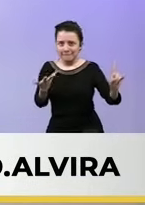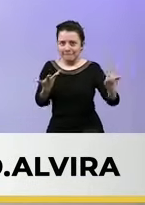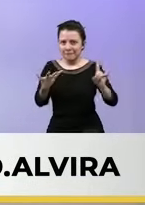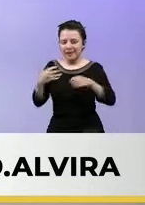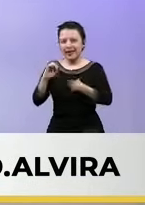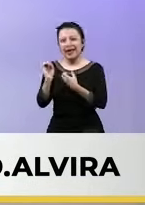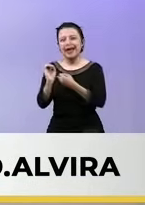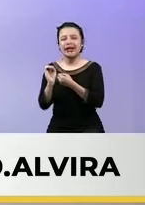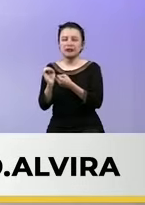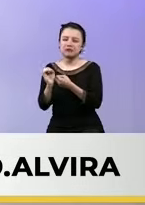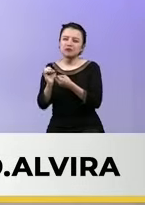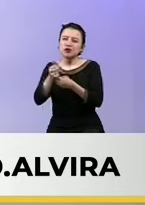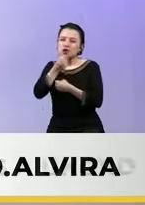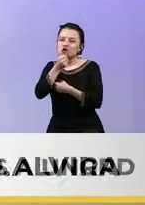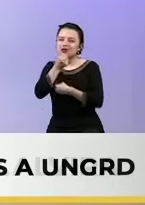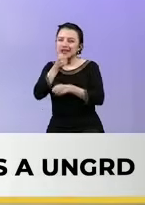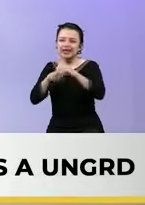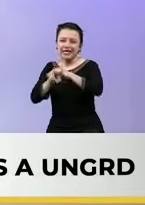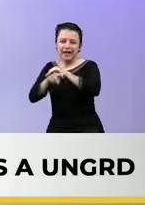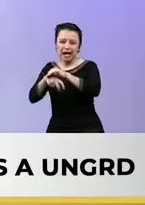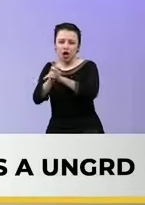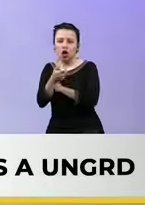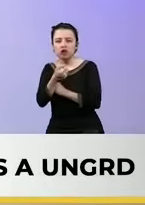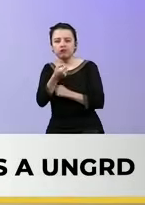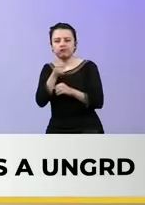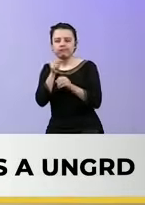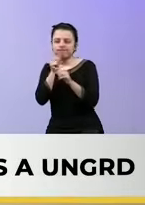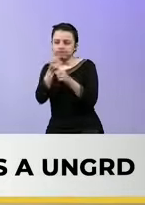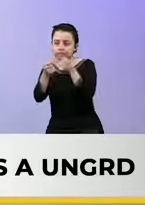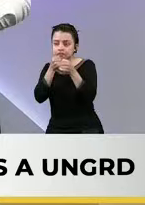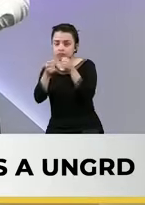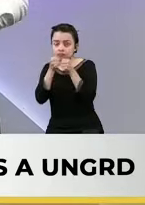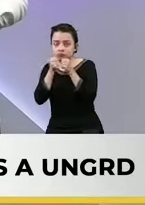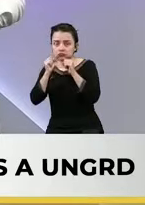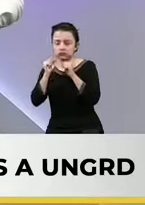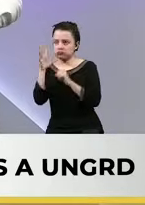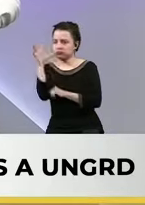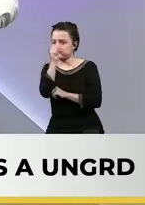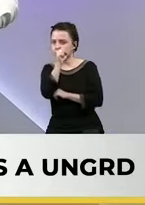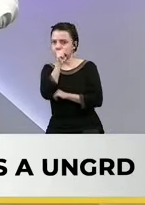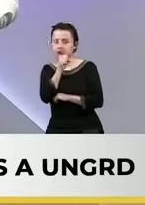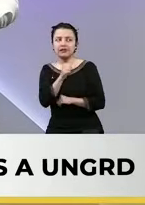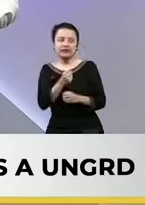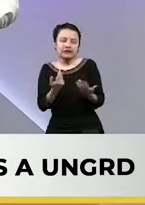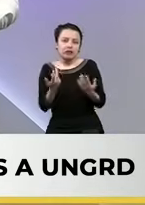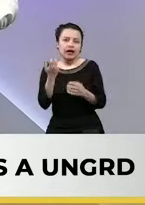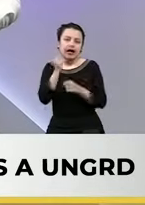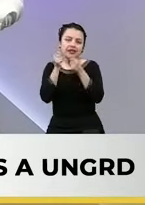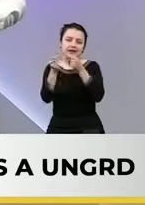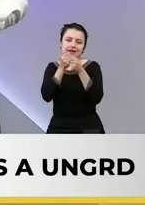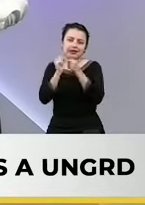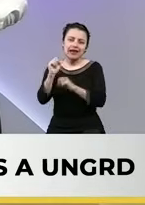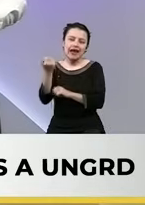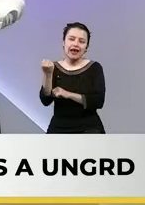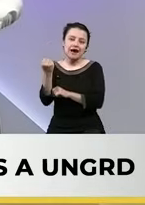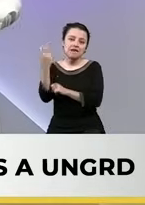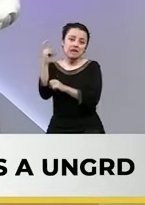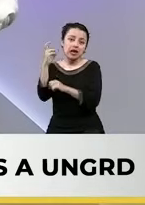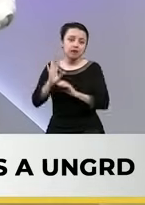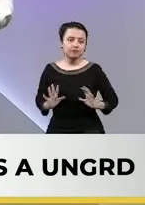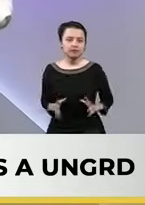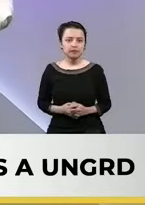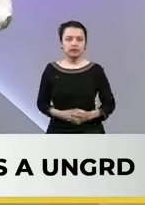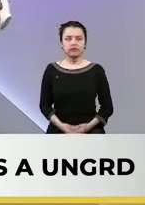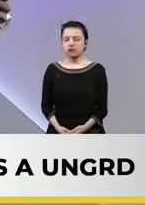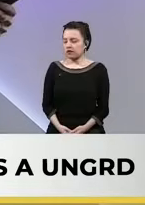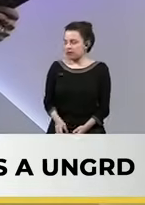sobre la entrevista que dio a la fiscal. Sí, señor, y mire que esto comprueba y confirma lo que